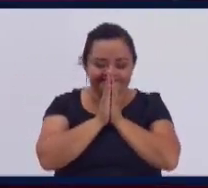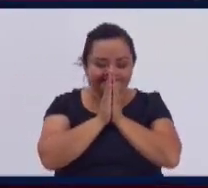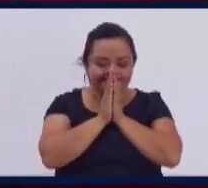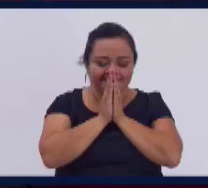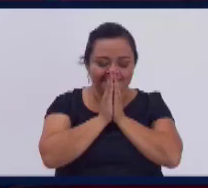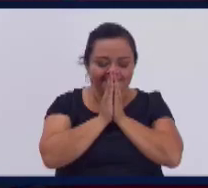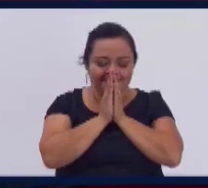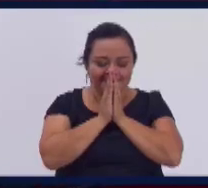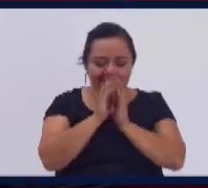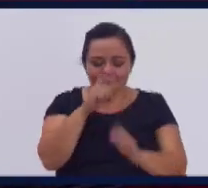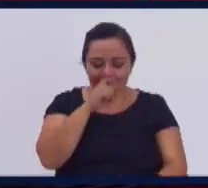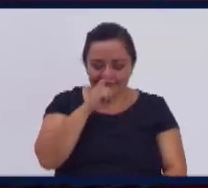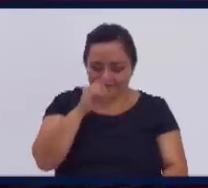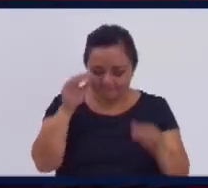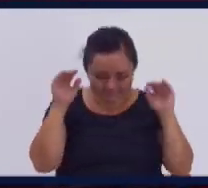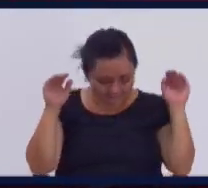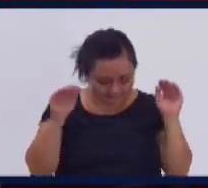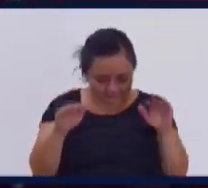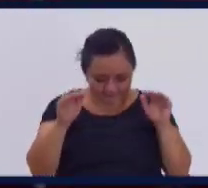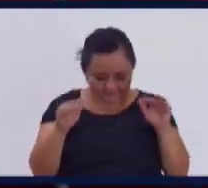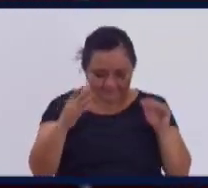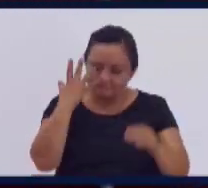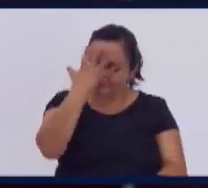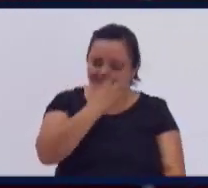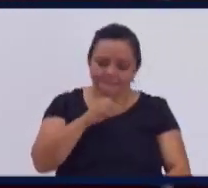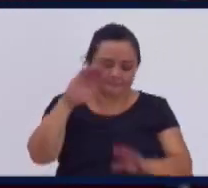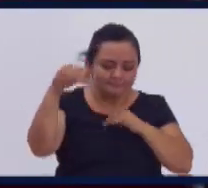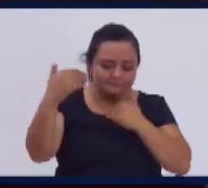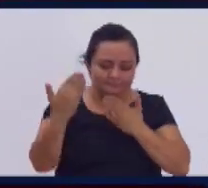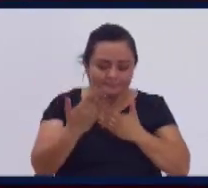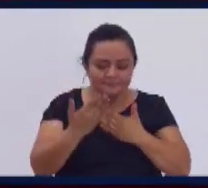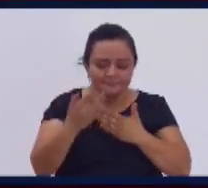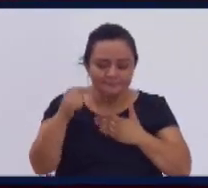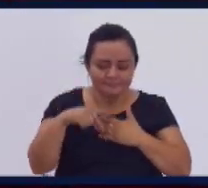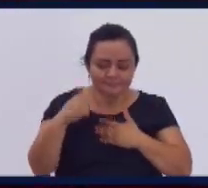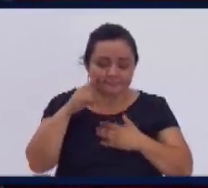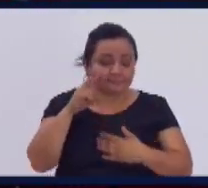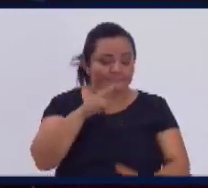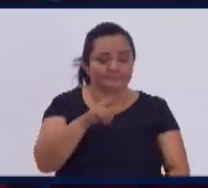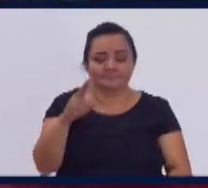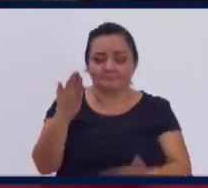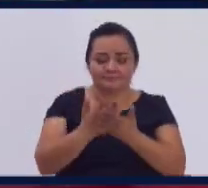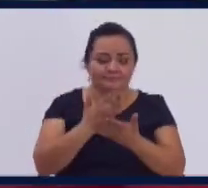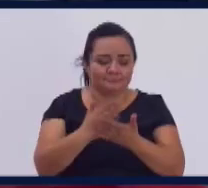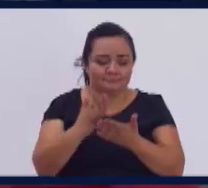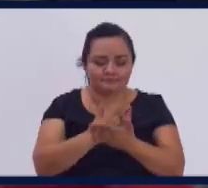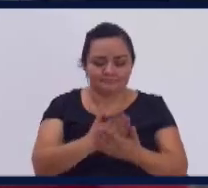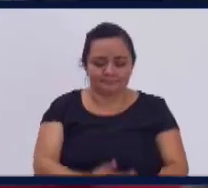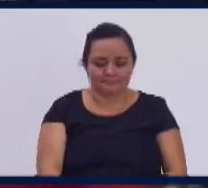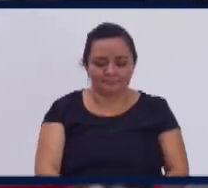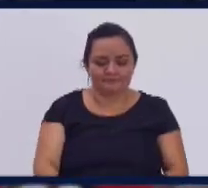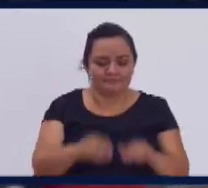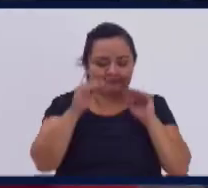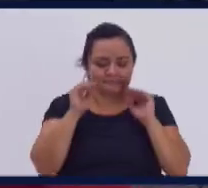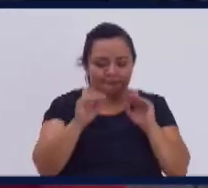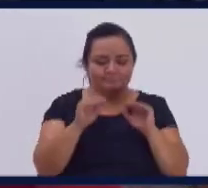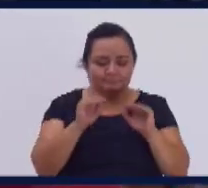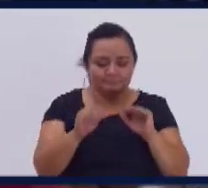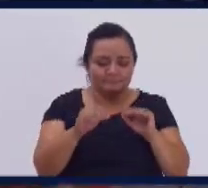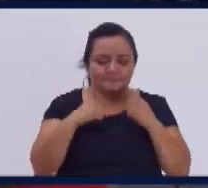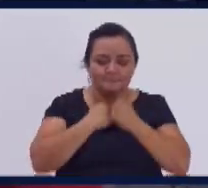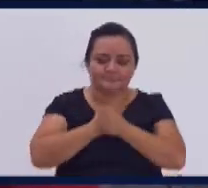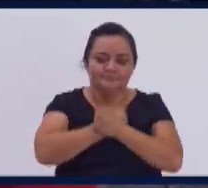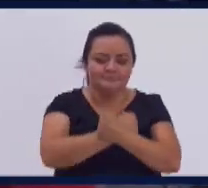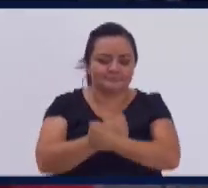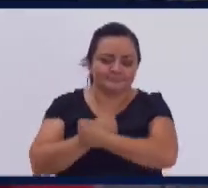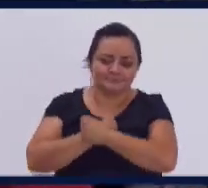Señor. Padre, gracias por tan lindo regalo el día de hoy de podernos ver y poder convivir. Gracias, Señor, por el